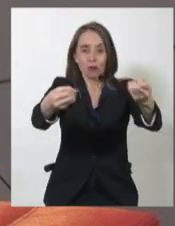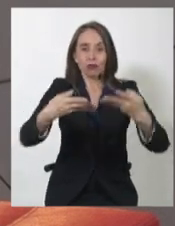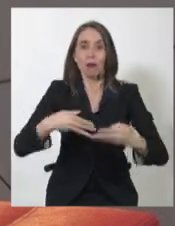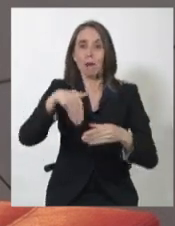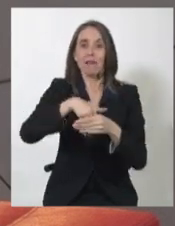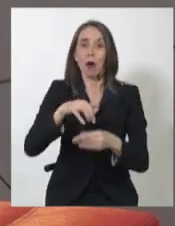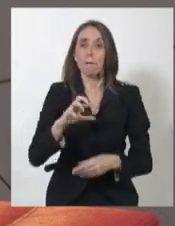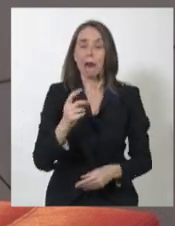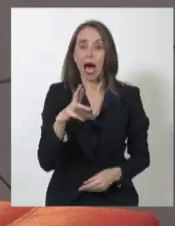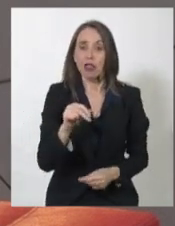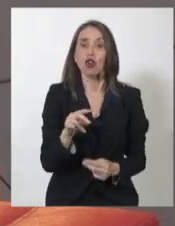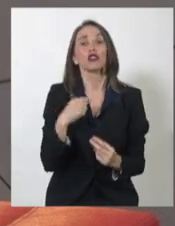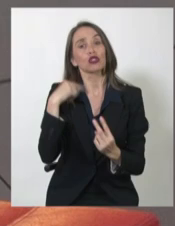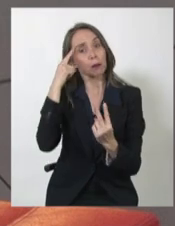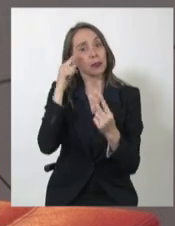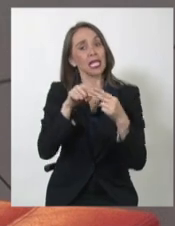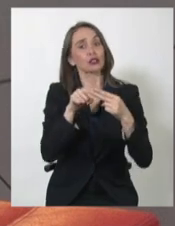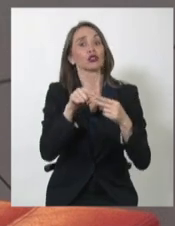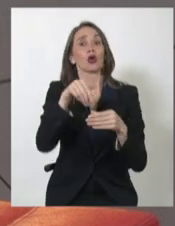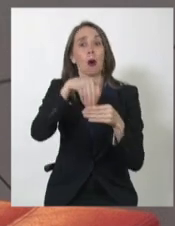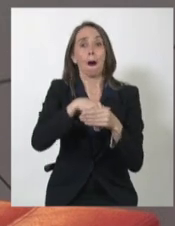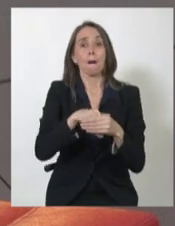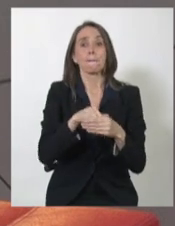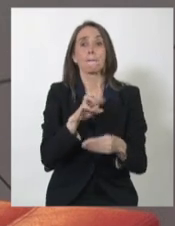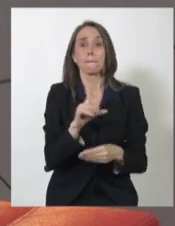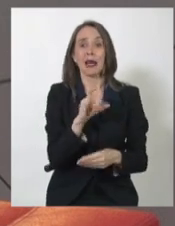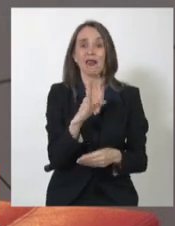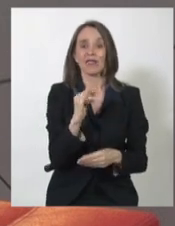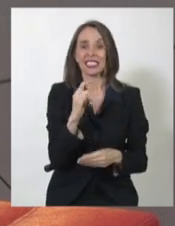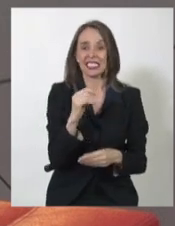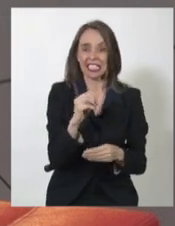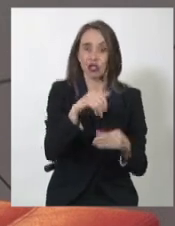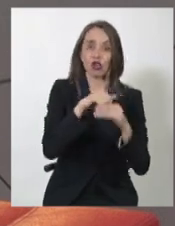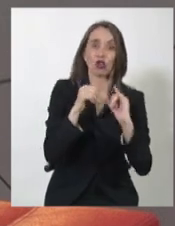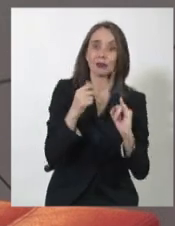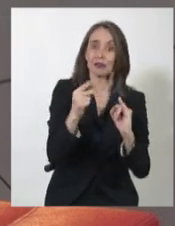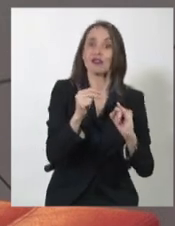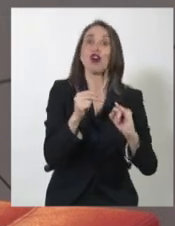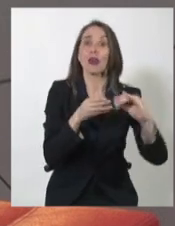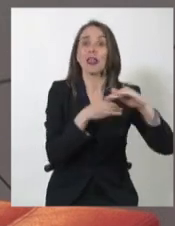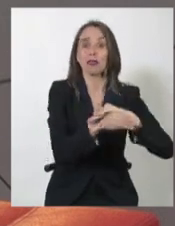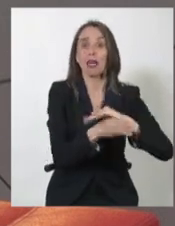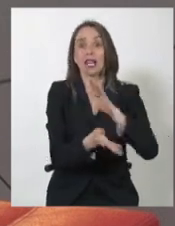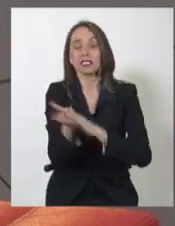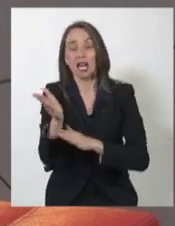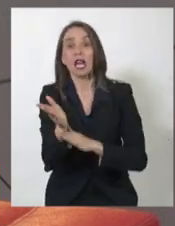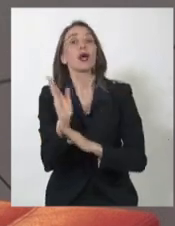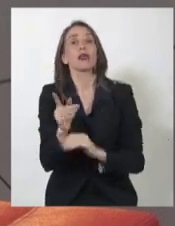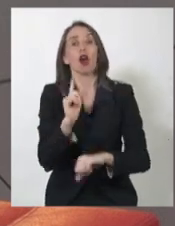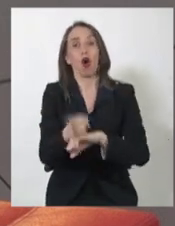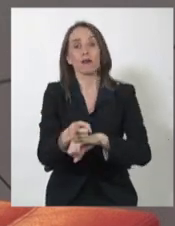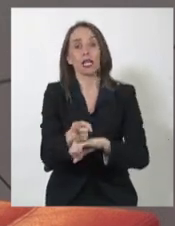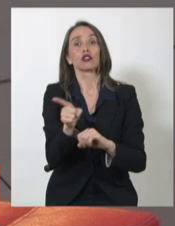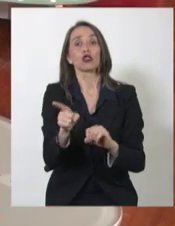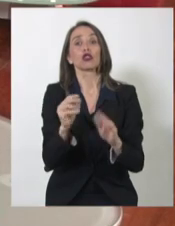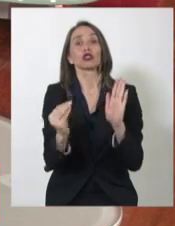instancias fueran con voto obligatorio, entendiendo que las cuestiones de nuestra convivencia son cuestiones que deben ser resueltas como carga,